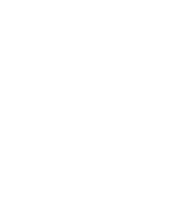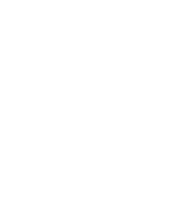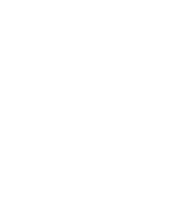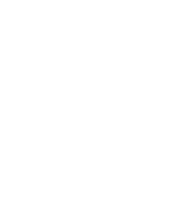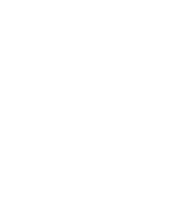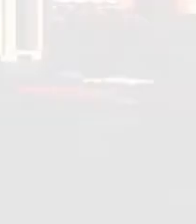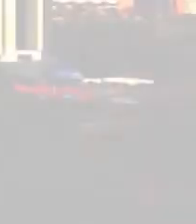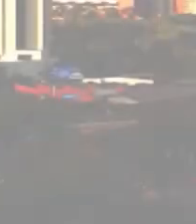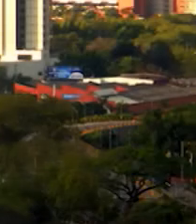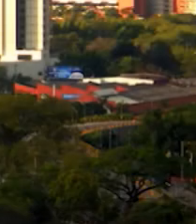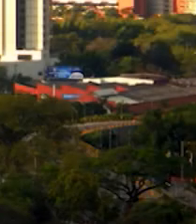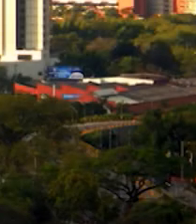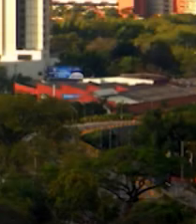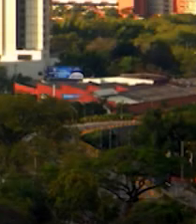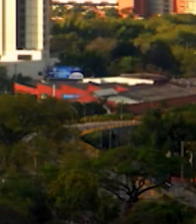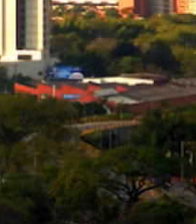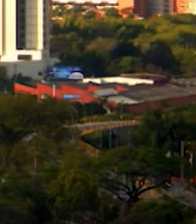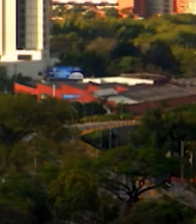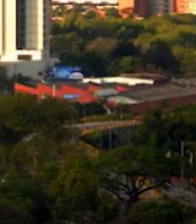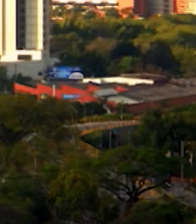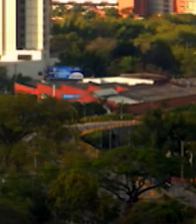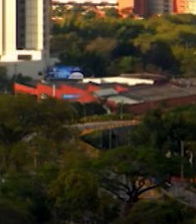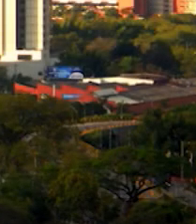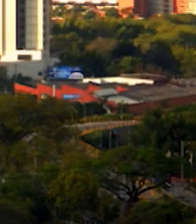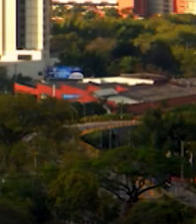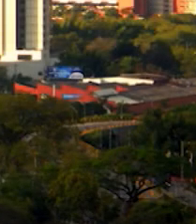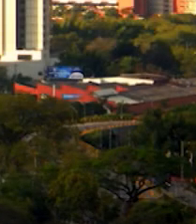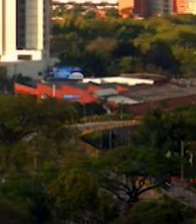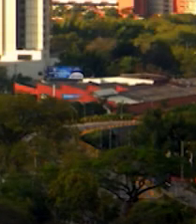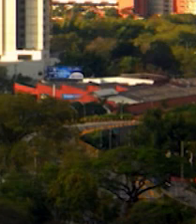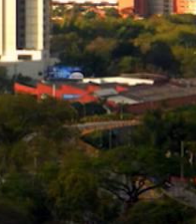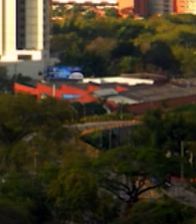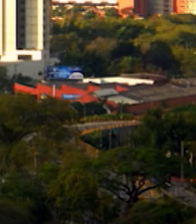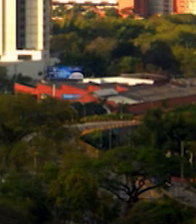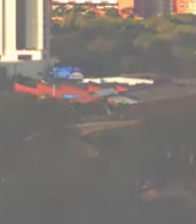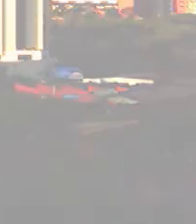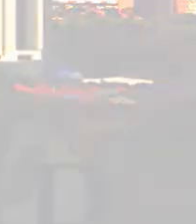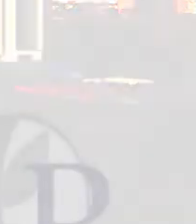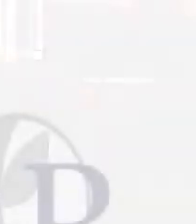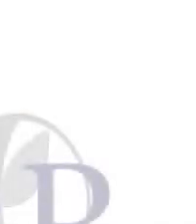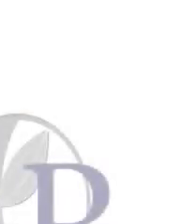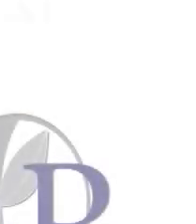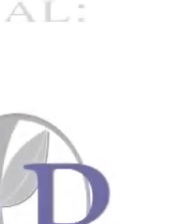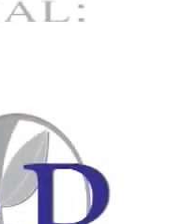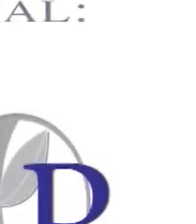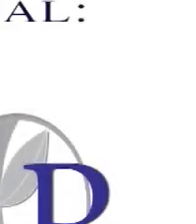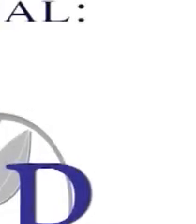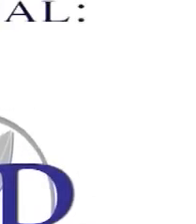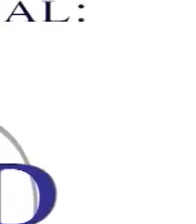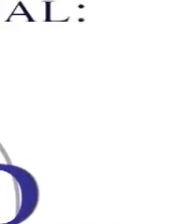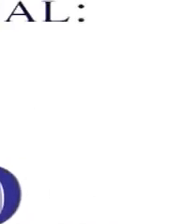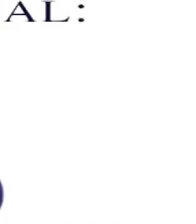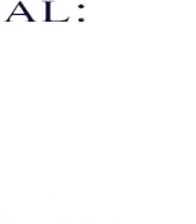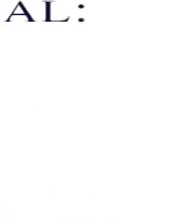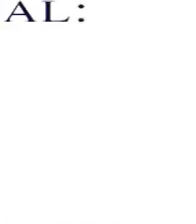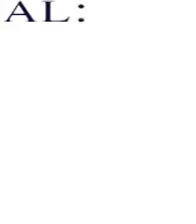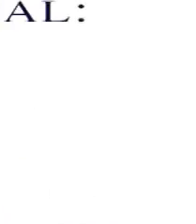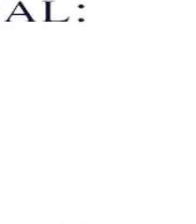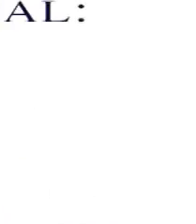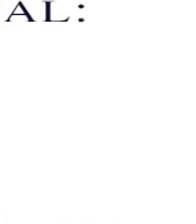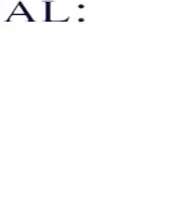puedes conseguir la línea de medicamentos doctor rojas en cali llama a nuestra distribuidora oficial al 323